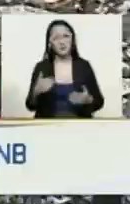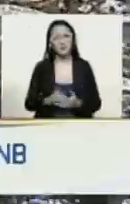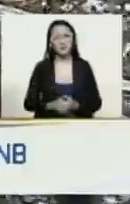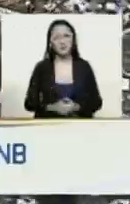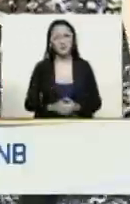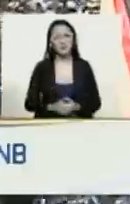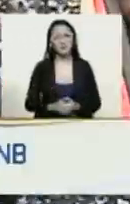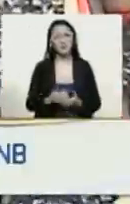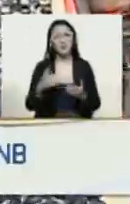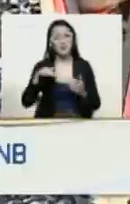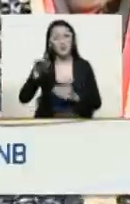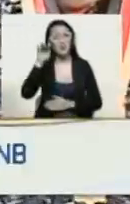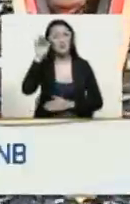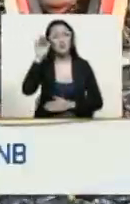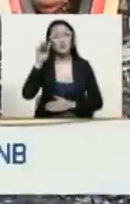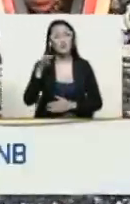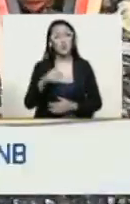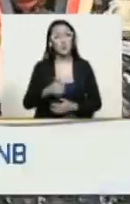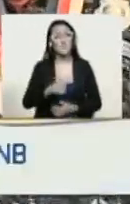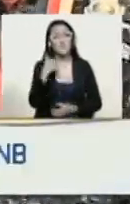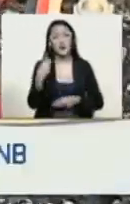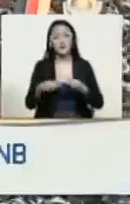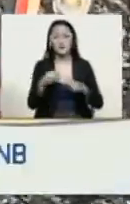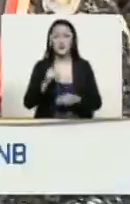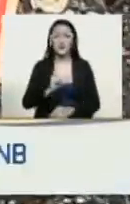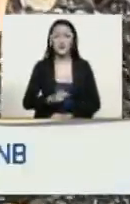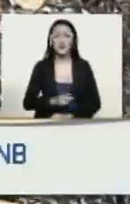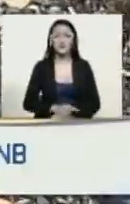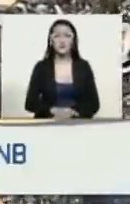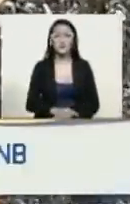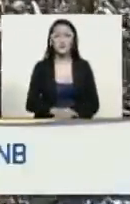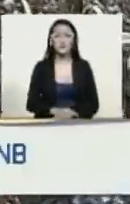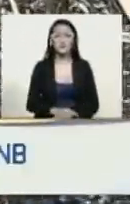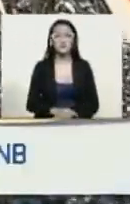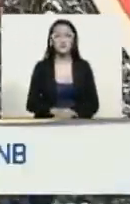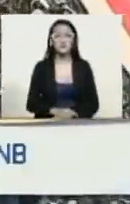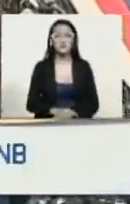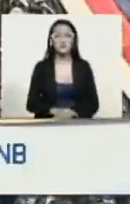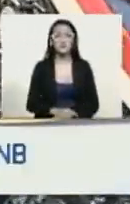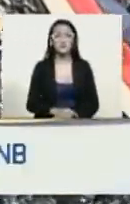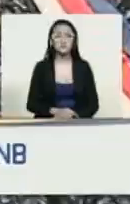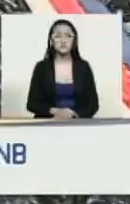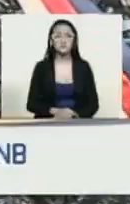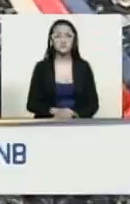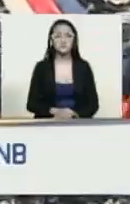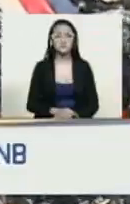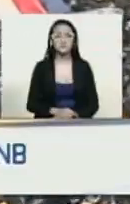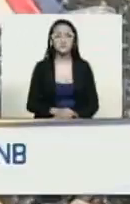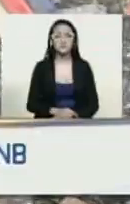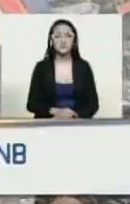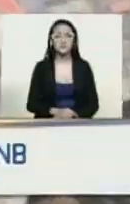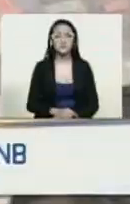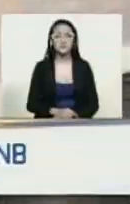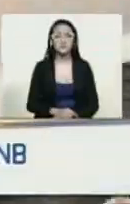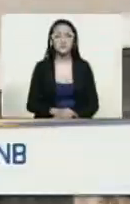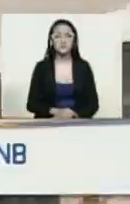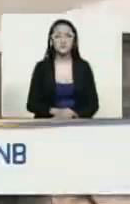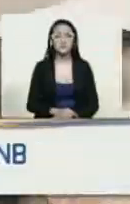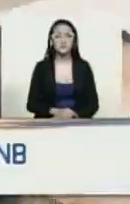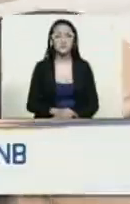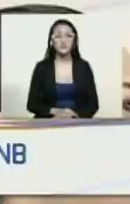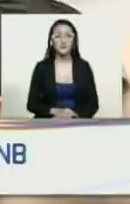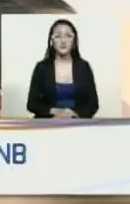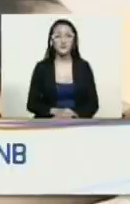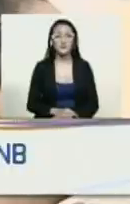que está por hacer es más grande todavía de lo que hemos hecho. Que nadie se conforme con lo que hasta ahora se ha